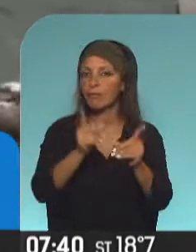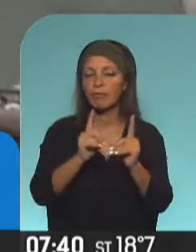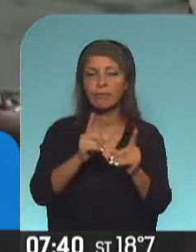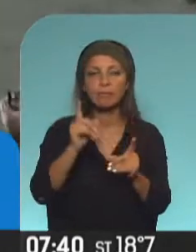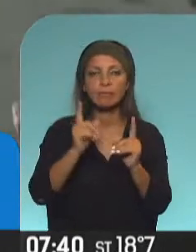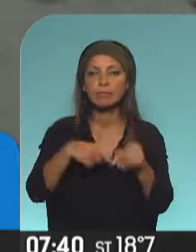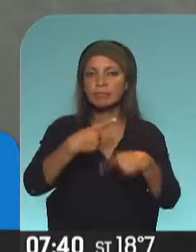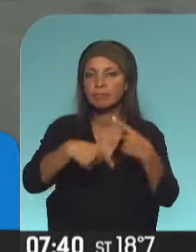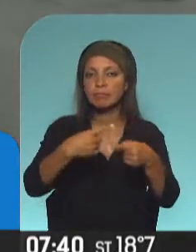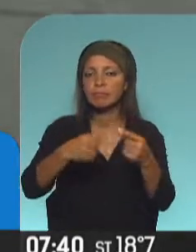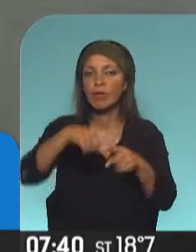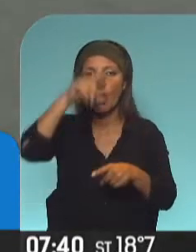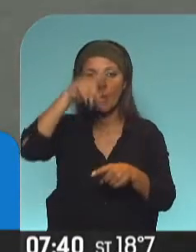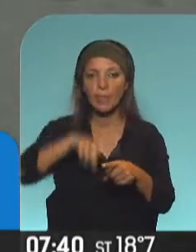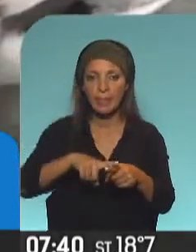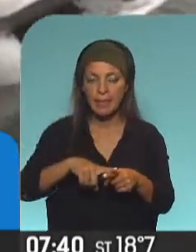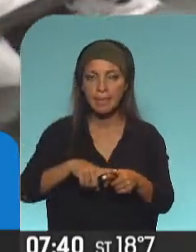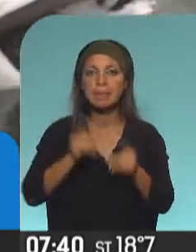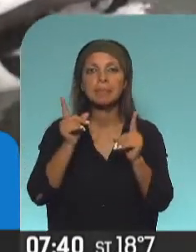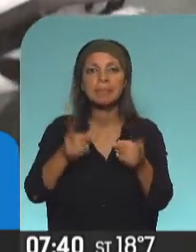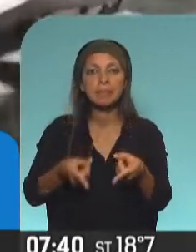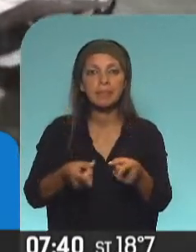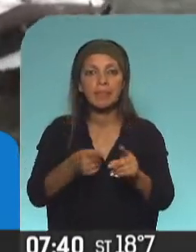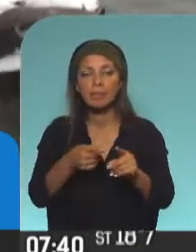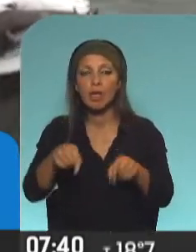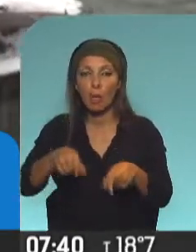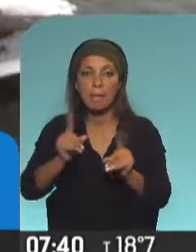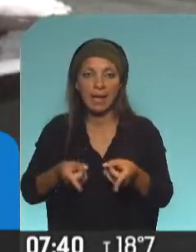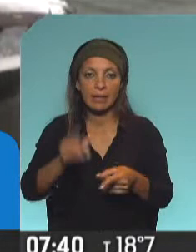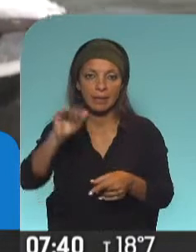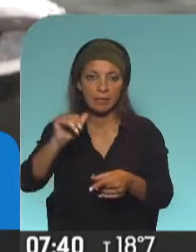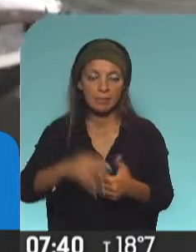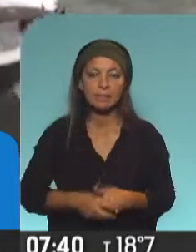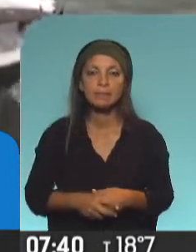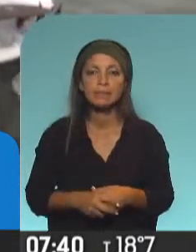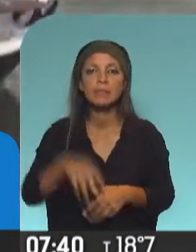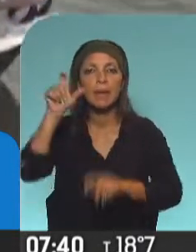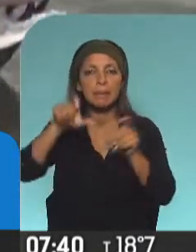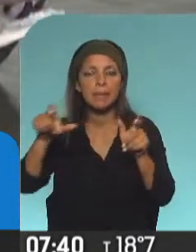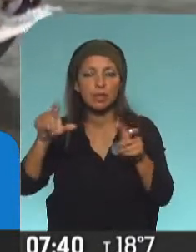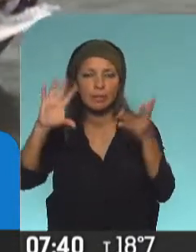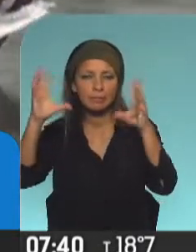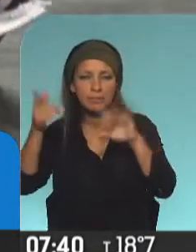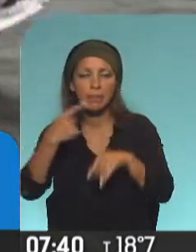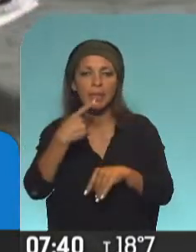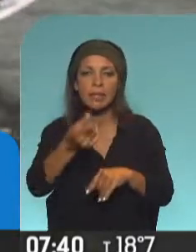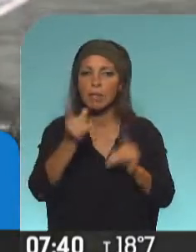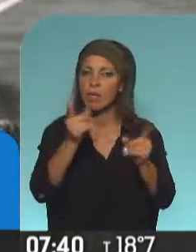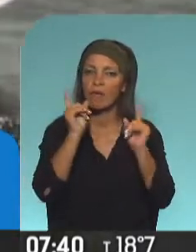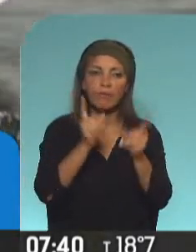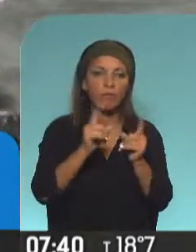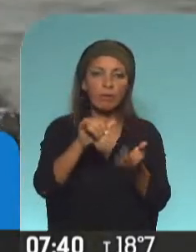con fuerza durante todo el día e inclusive durante hoy martes. Según los expertos, el temporal podría golpear Nueva York sin